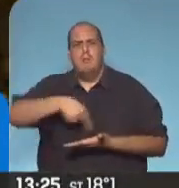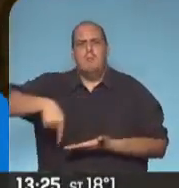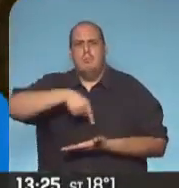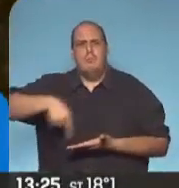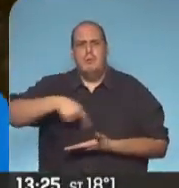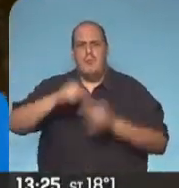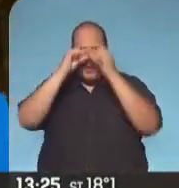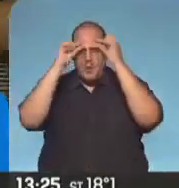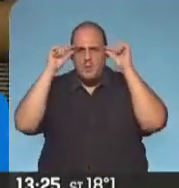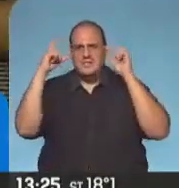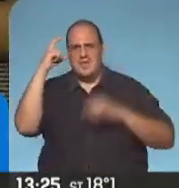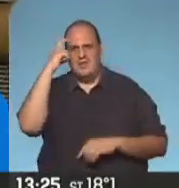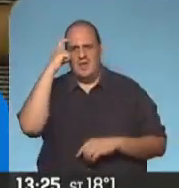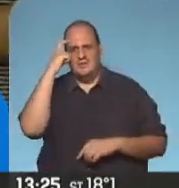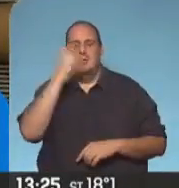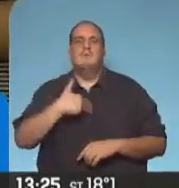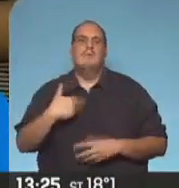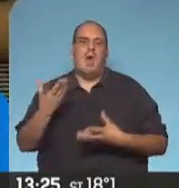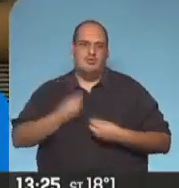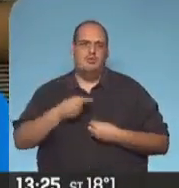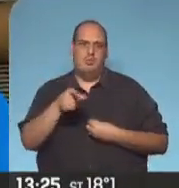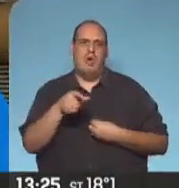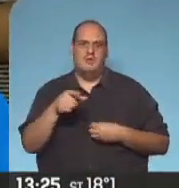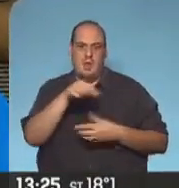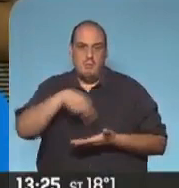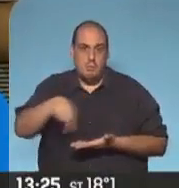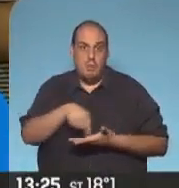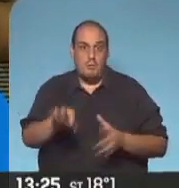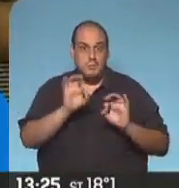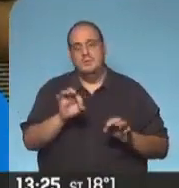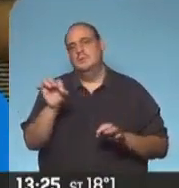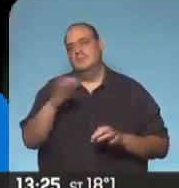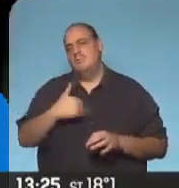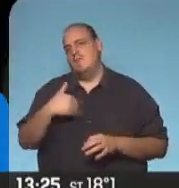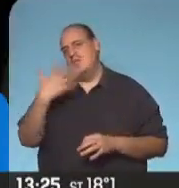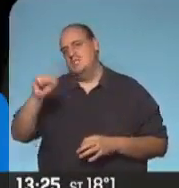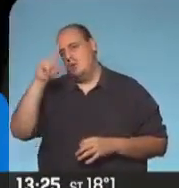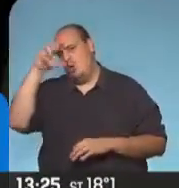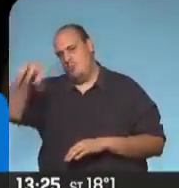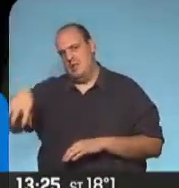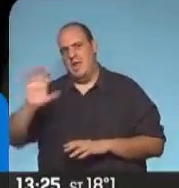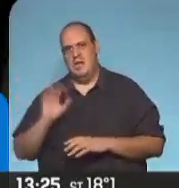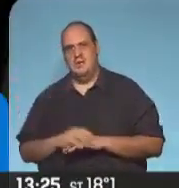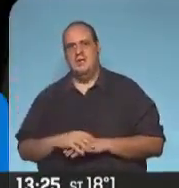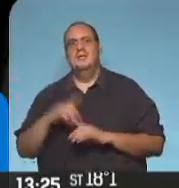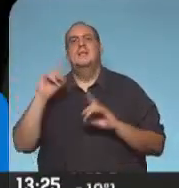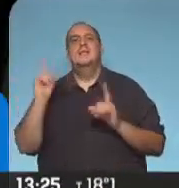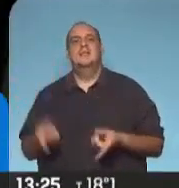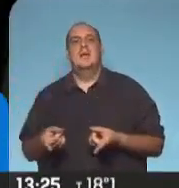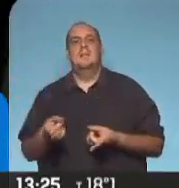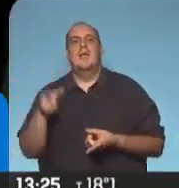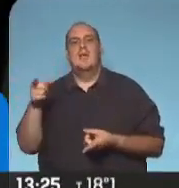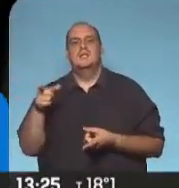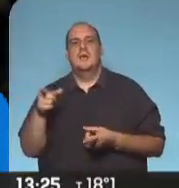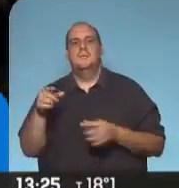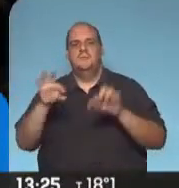obviamente, ayuda, es la que la lleva al hospital y es también la que, por más que imprimimos la vincha, ella es la que